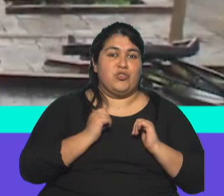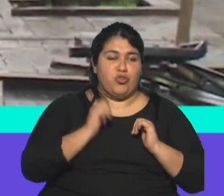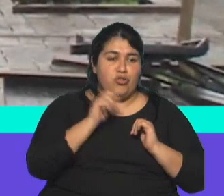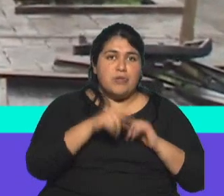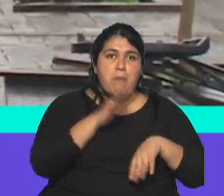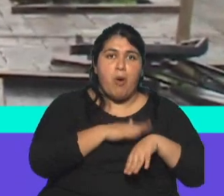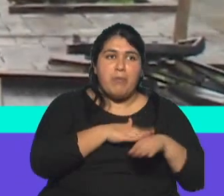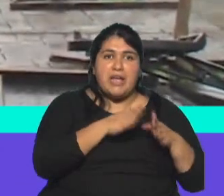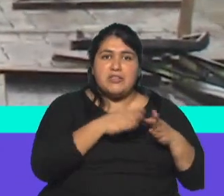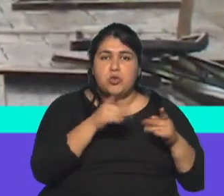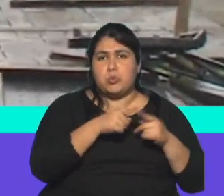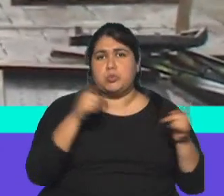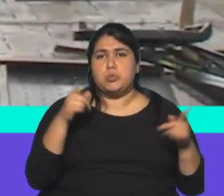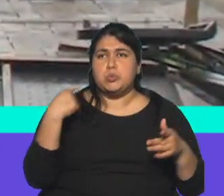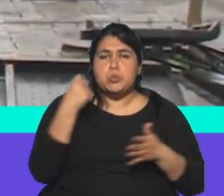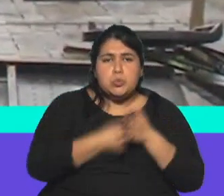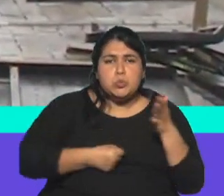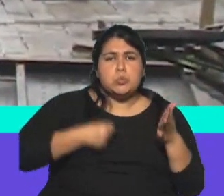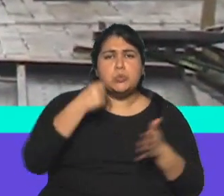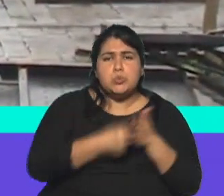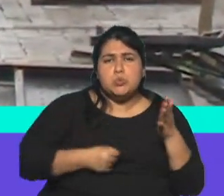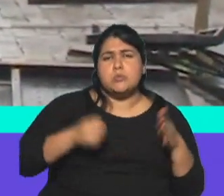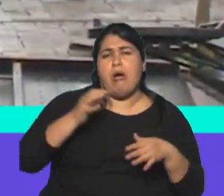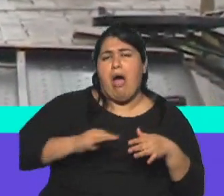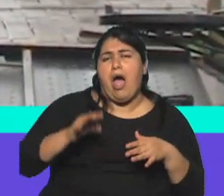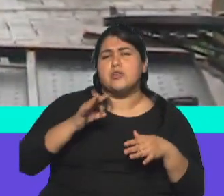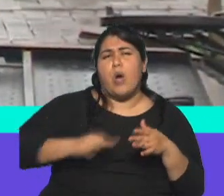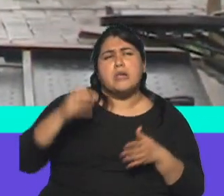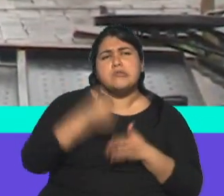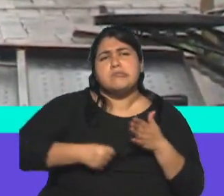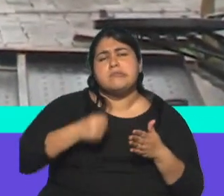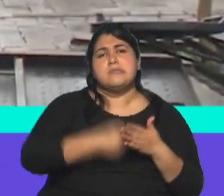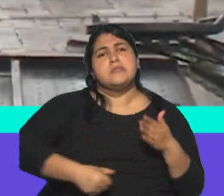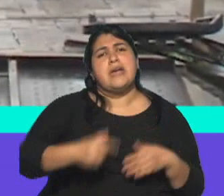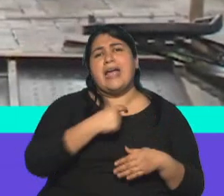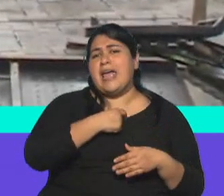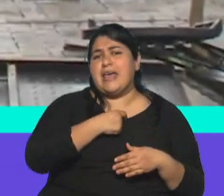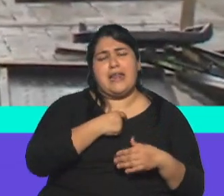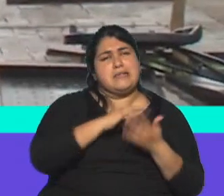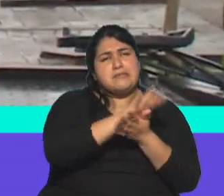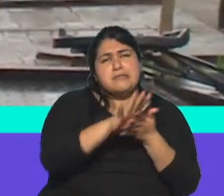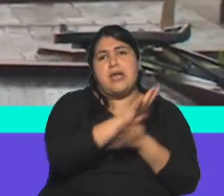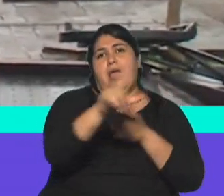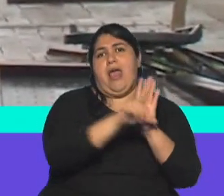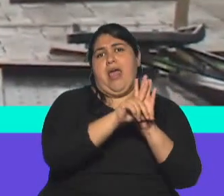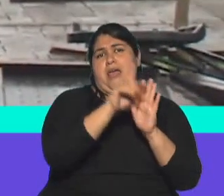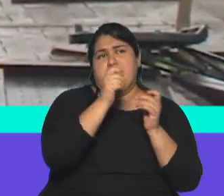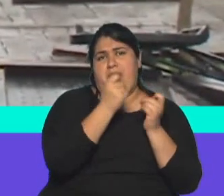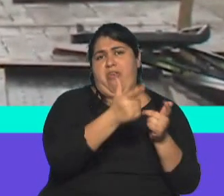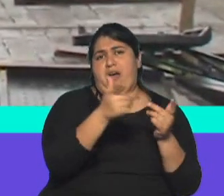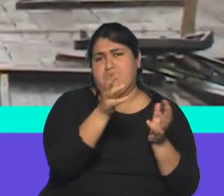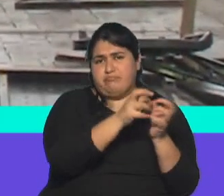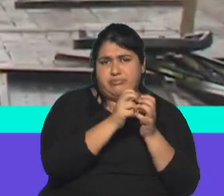muy largo, de mucha lucha, de muchos años de intentar legislativamente, ¿no? Lograr